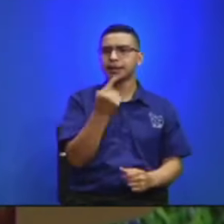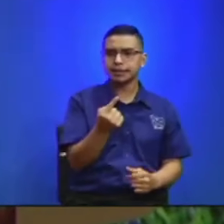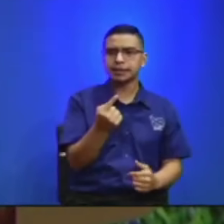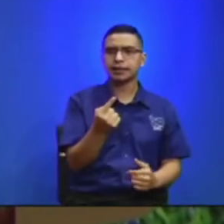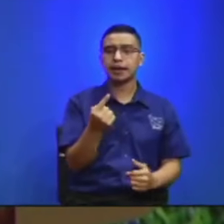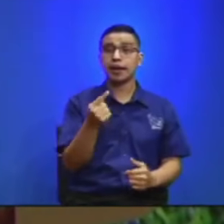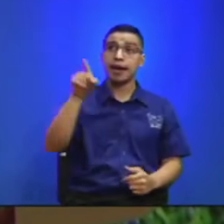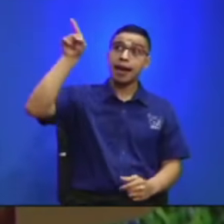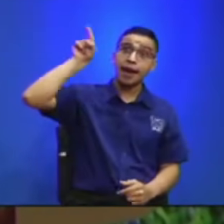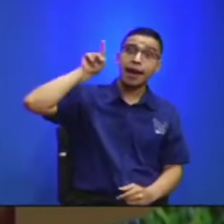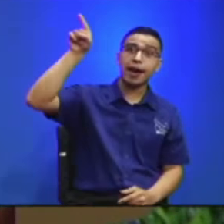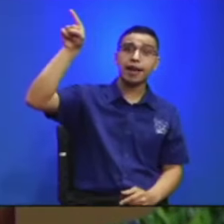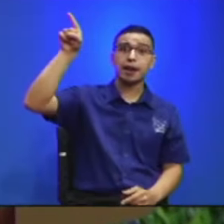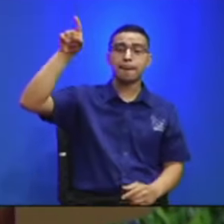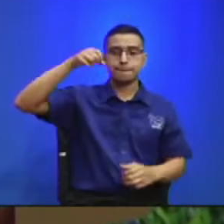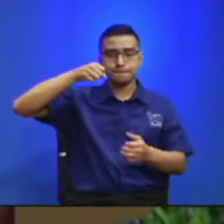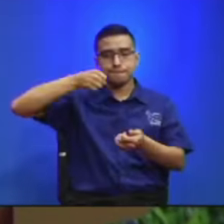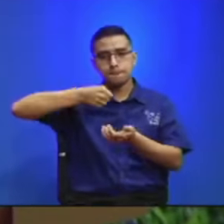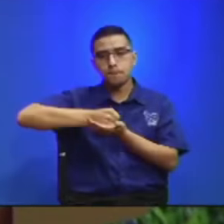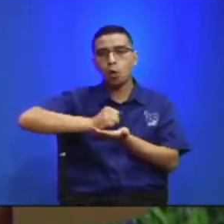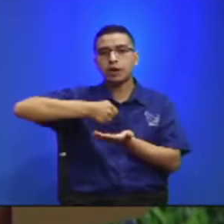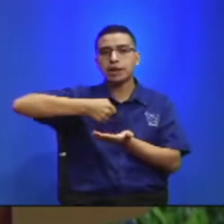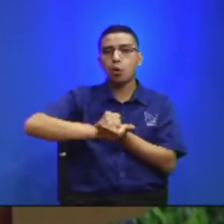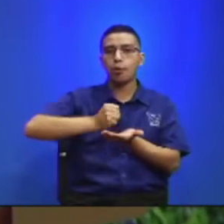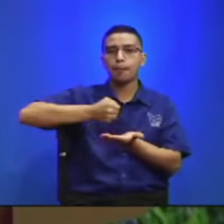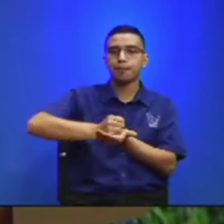que él fue molido